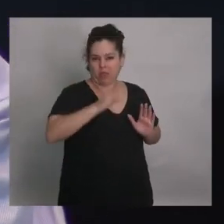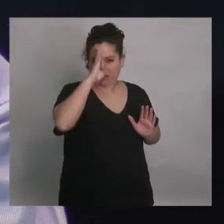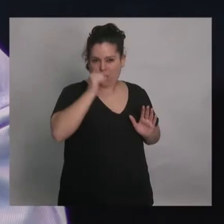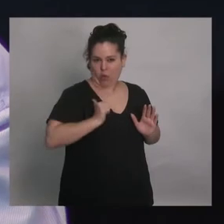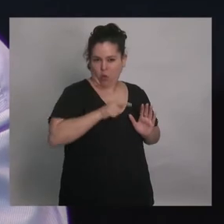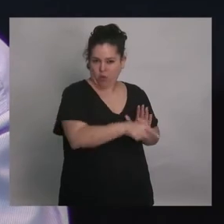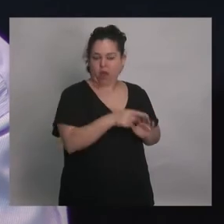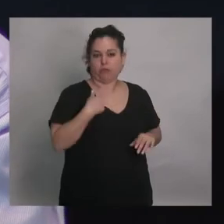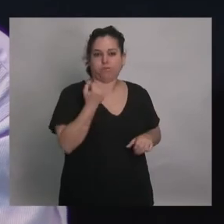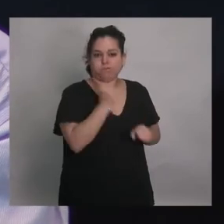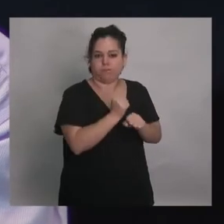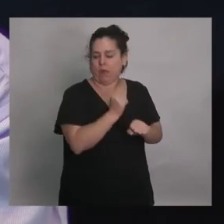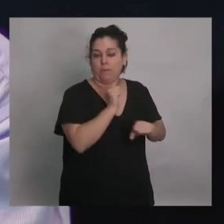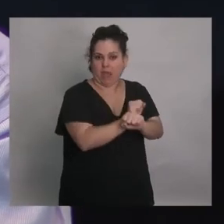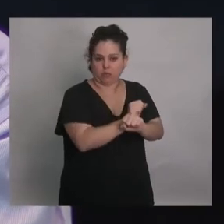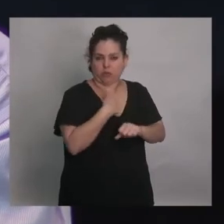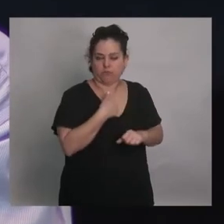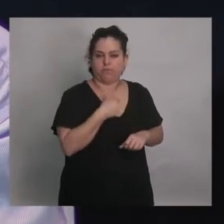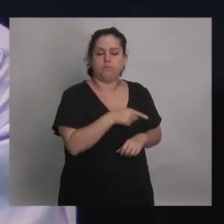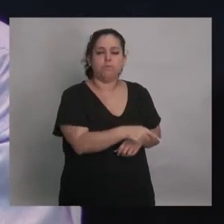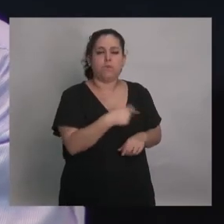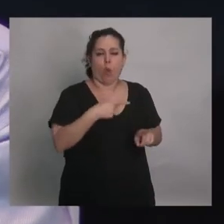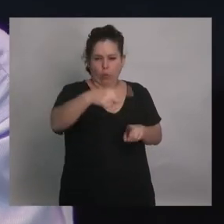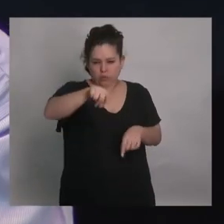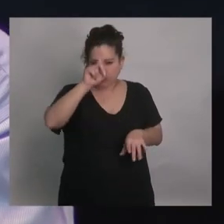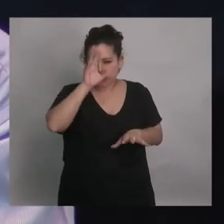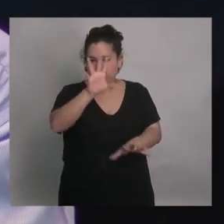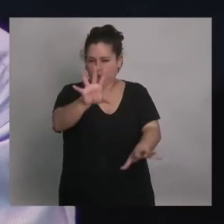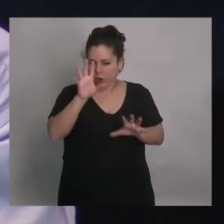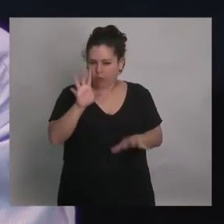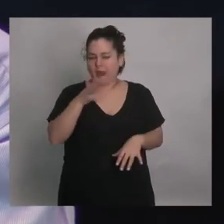ustedes conocerán recordarán